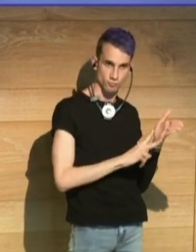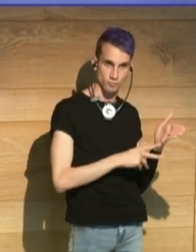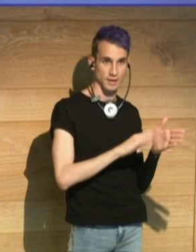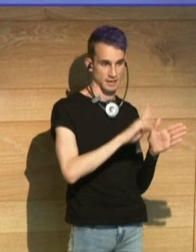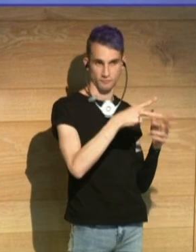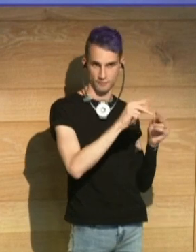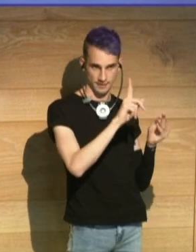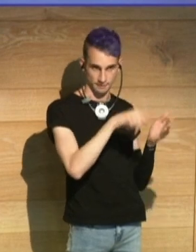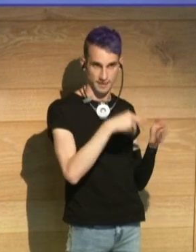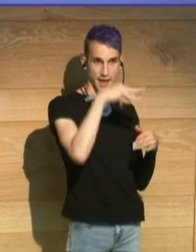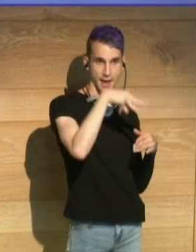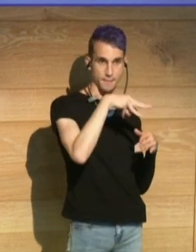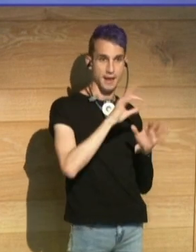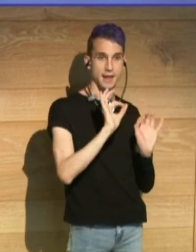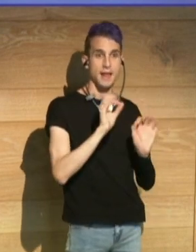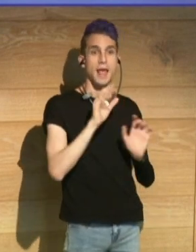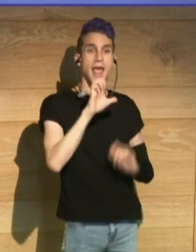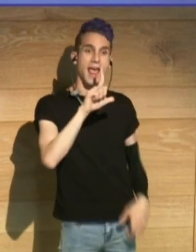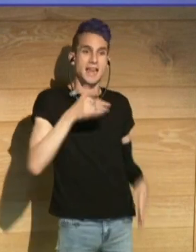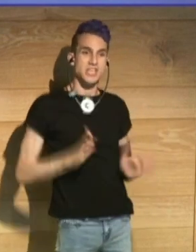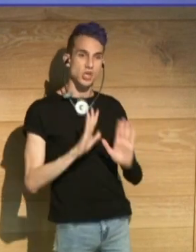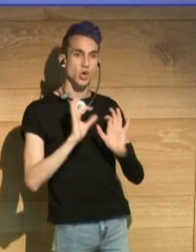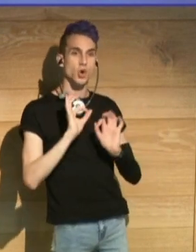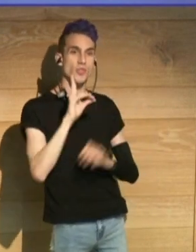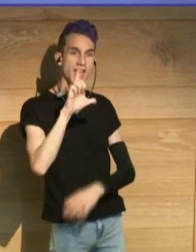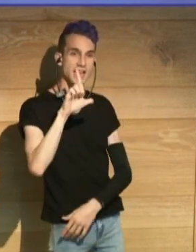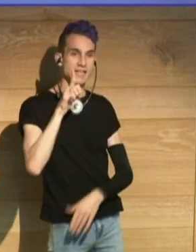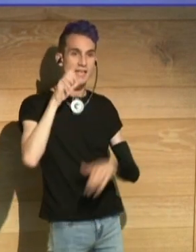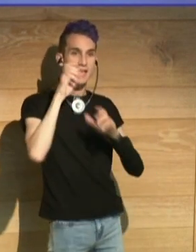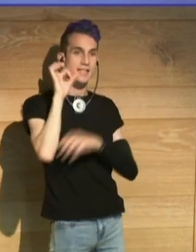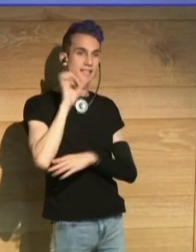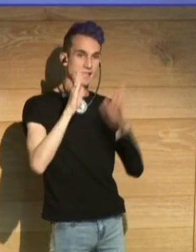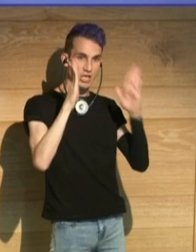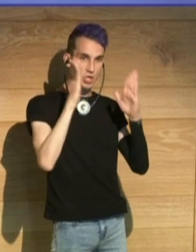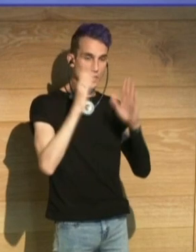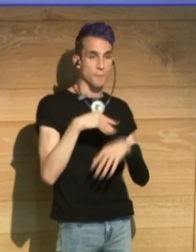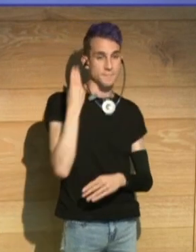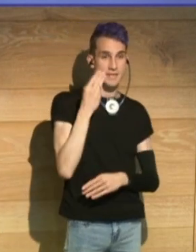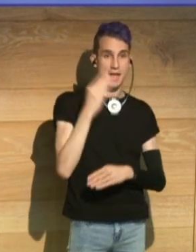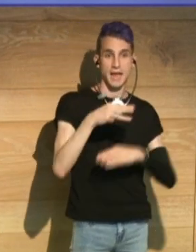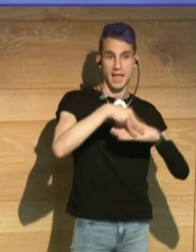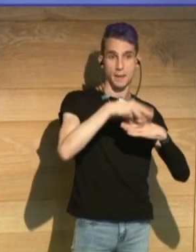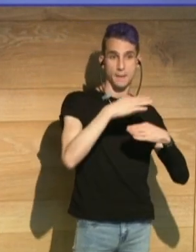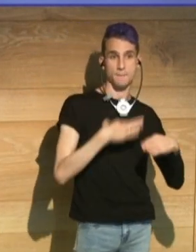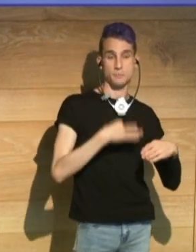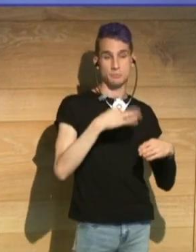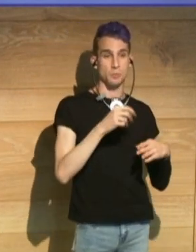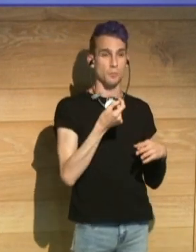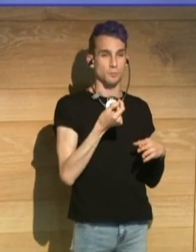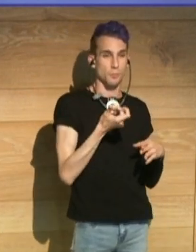siglo, yo llegué a pensar si la M no podía ser en un giro final incluso de Matteotti, pero ahora iremos a eso. Me había gustado